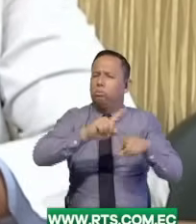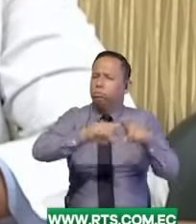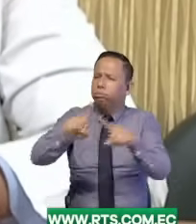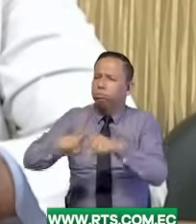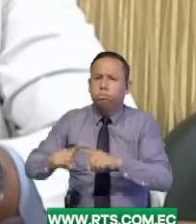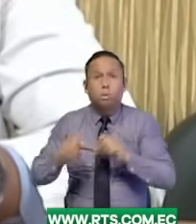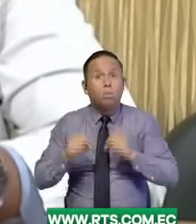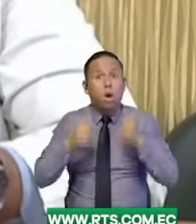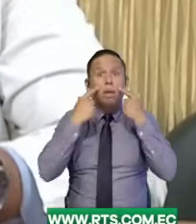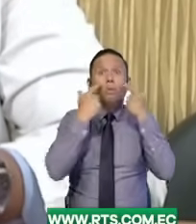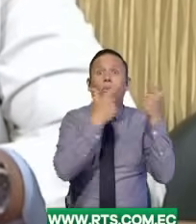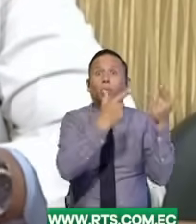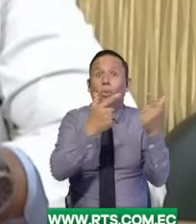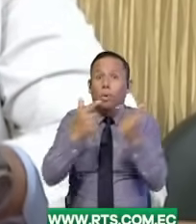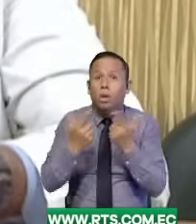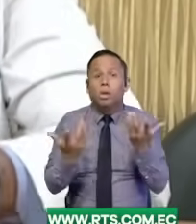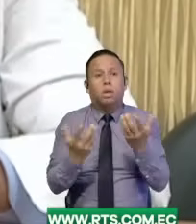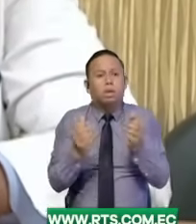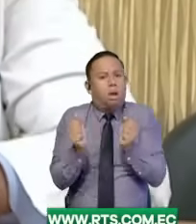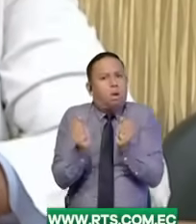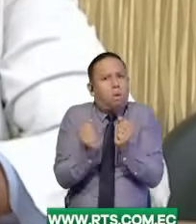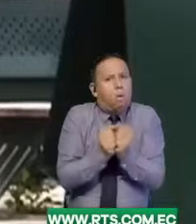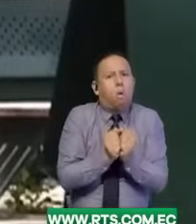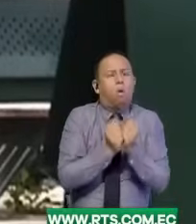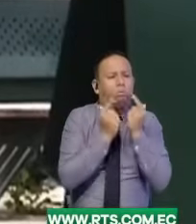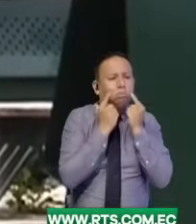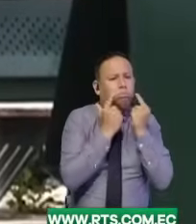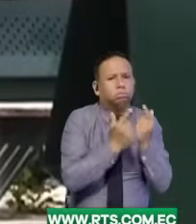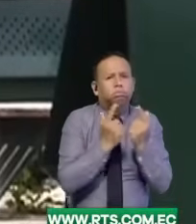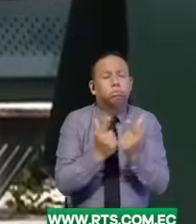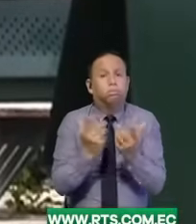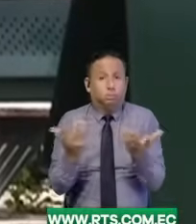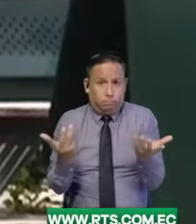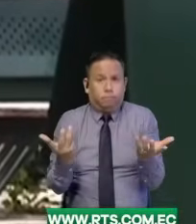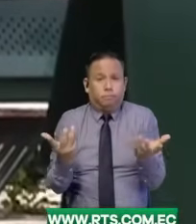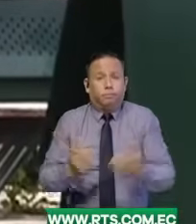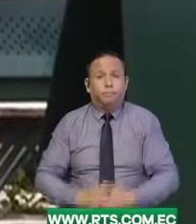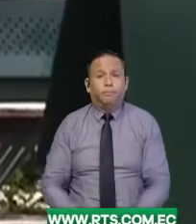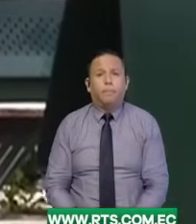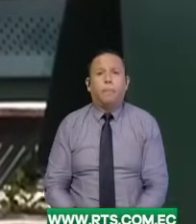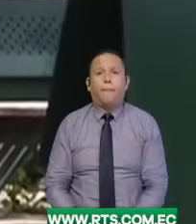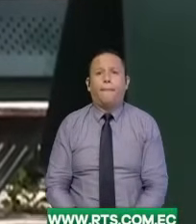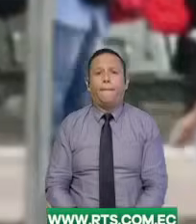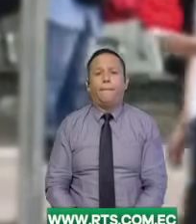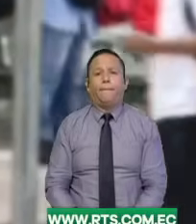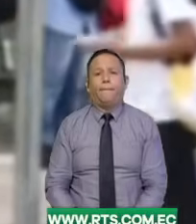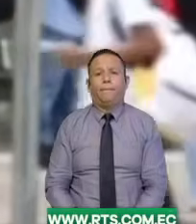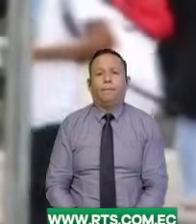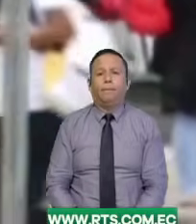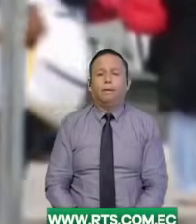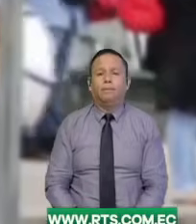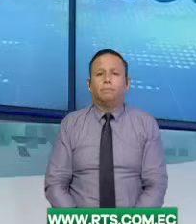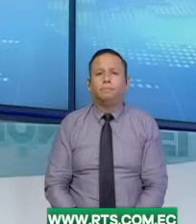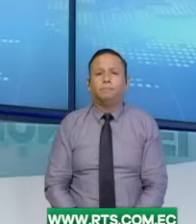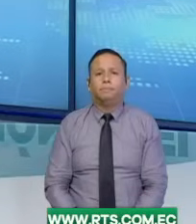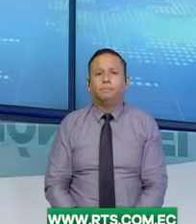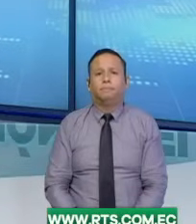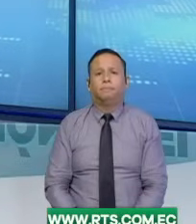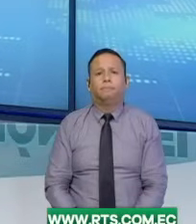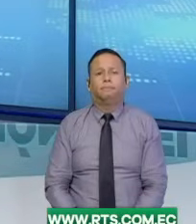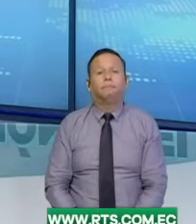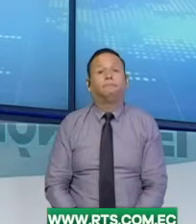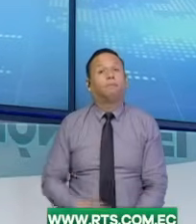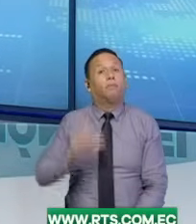vigilar, hagan acompañamiento. Informó José Morales.